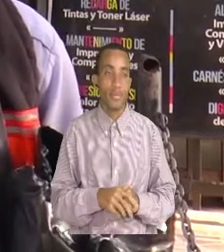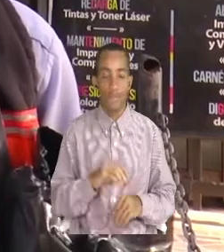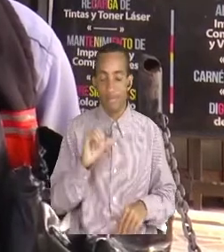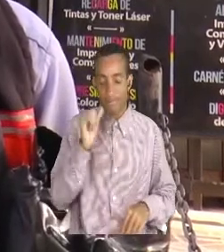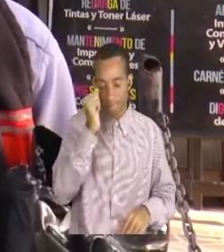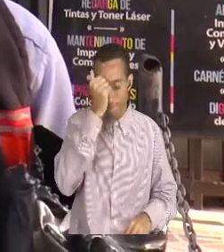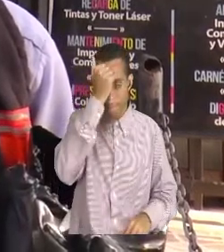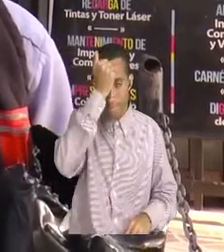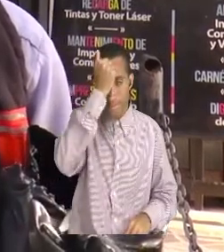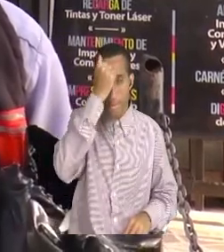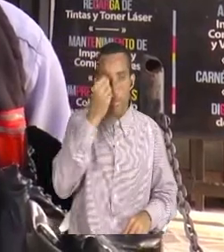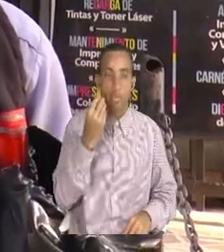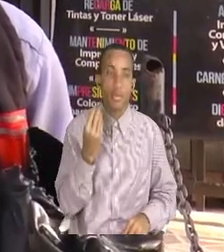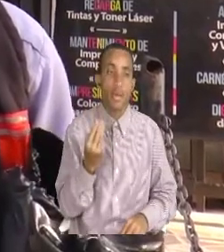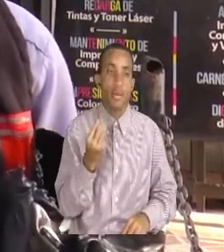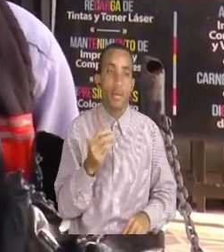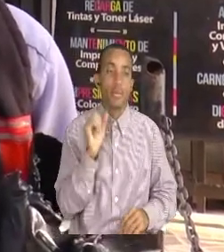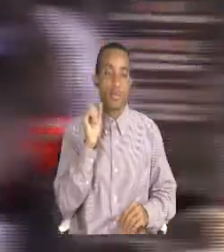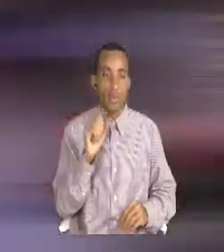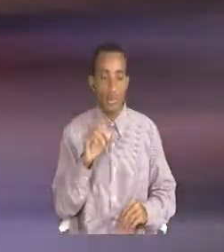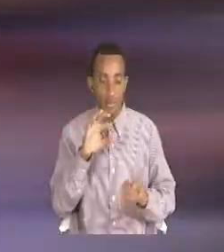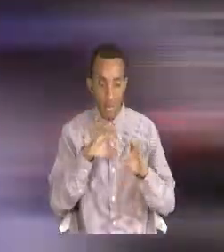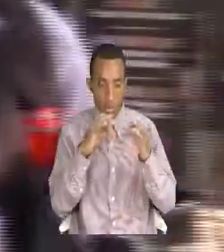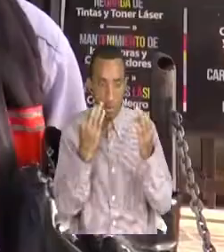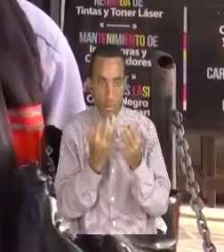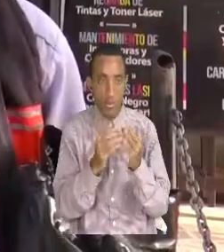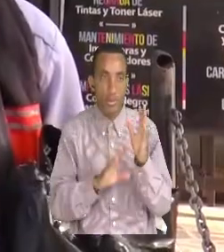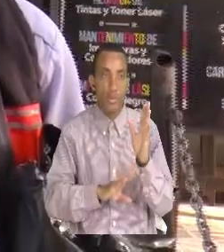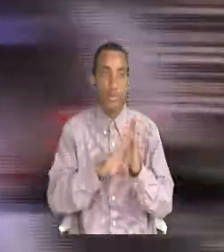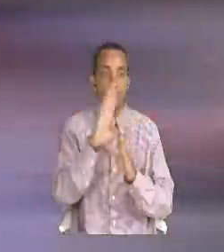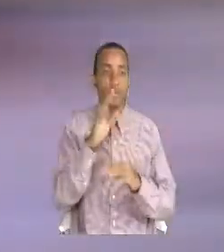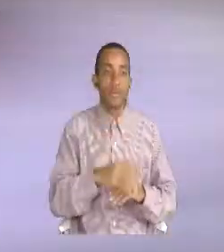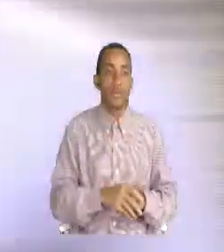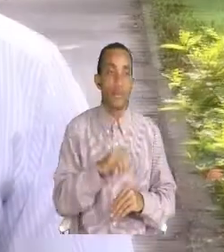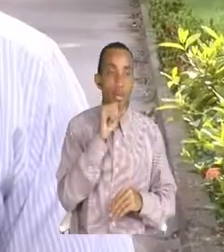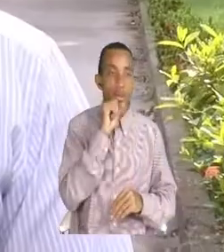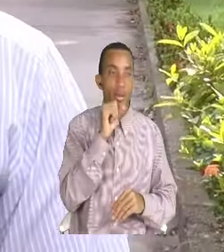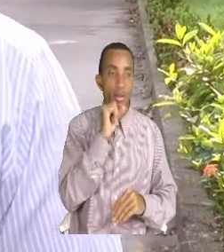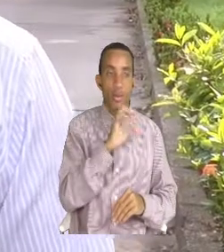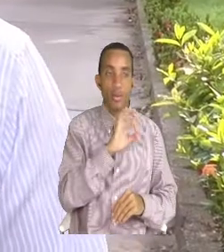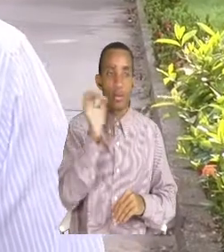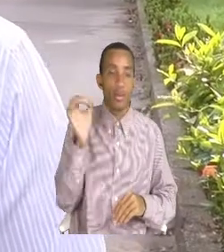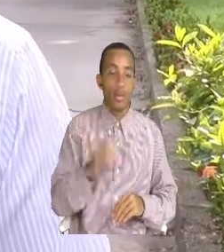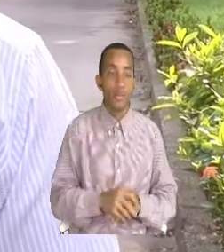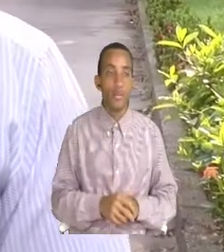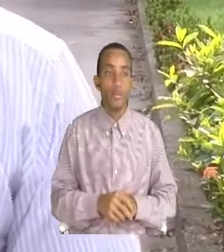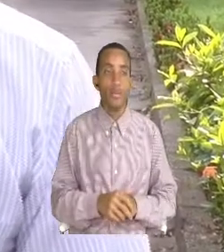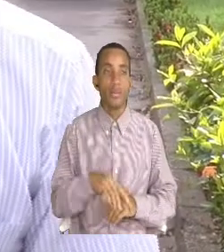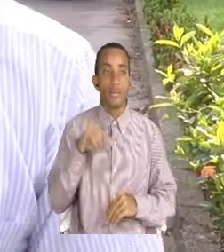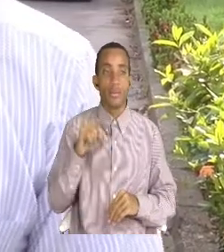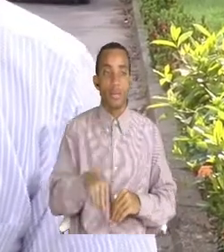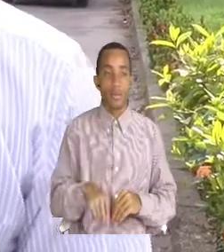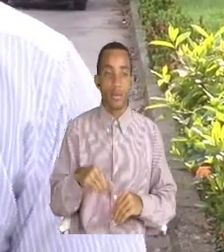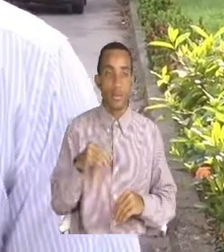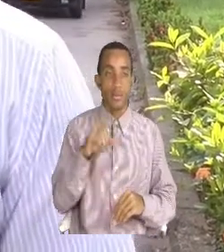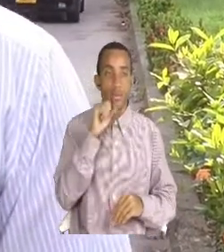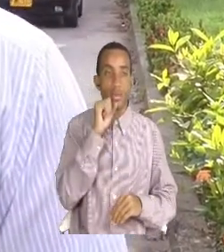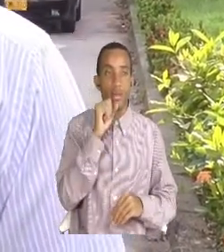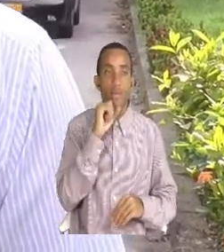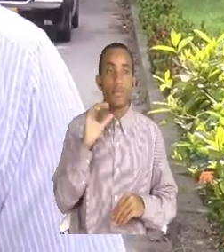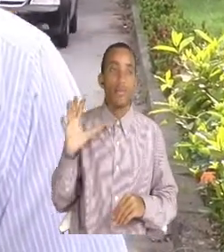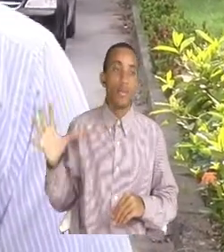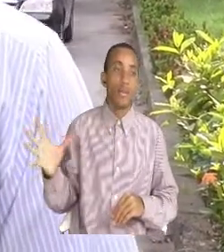para poder sacar a mi familia adelante, como Barranca ninguna. Ah, porque no es en Barranca Bermeja y aquí he tenido